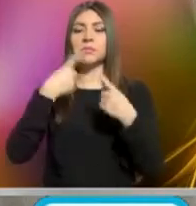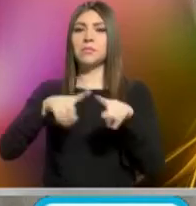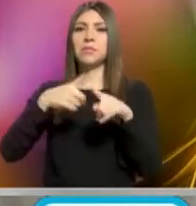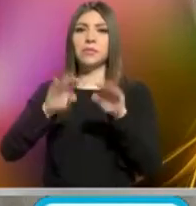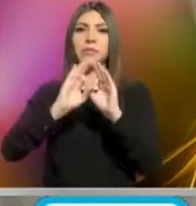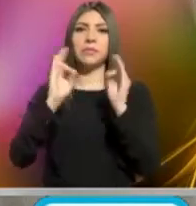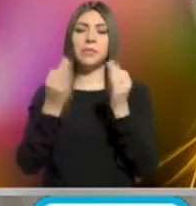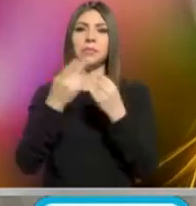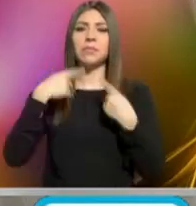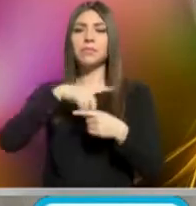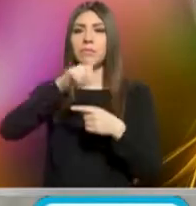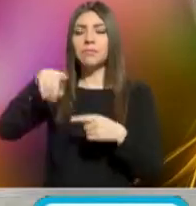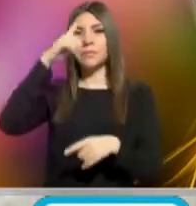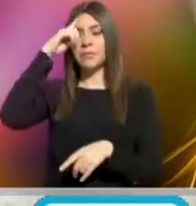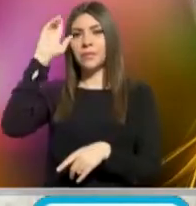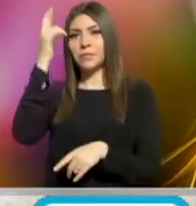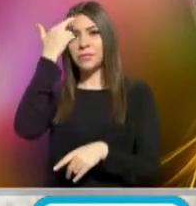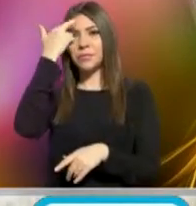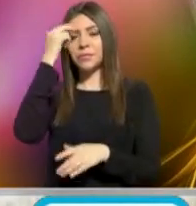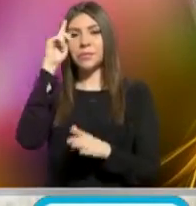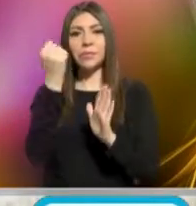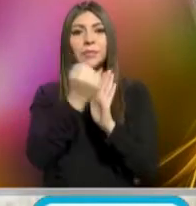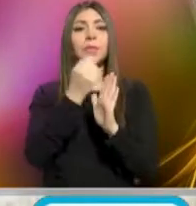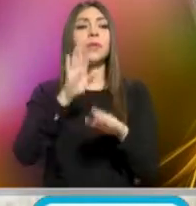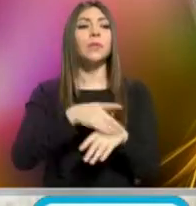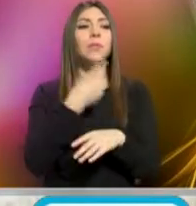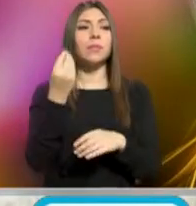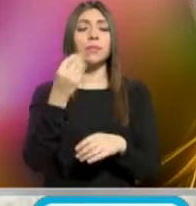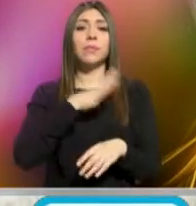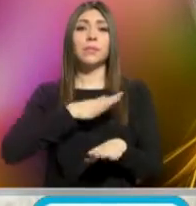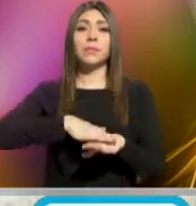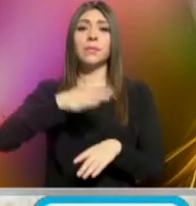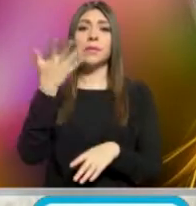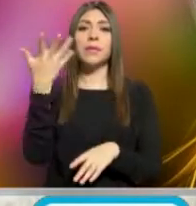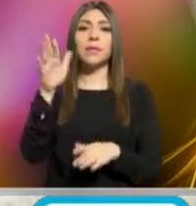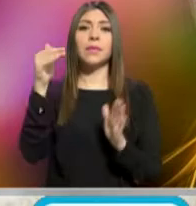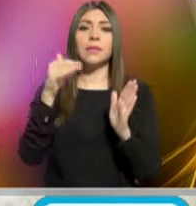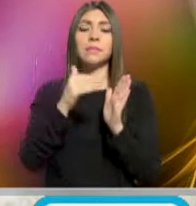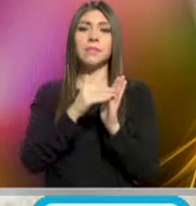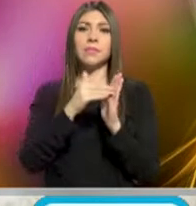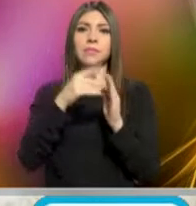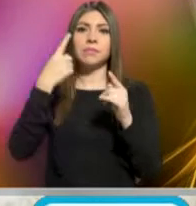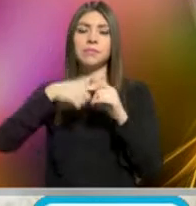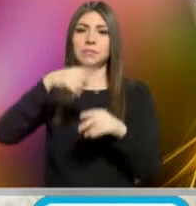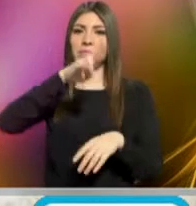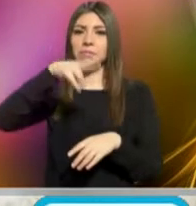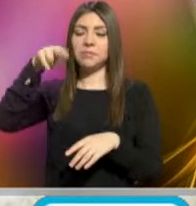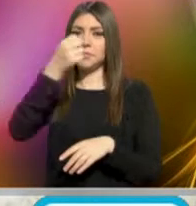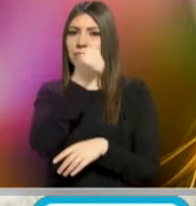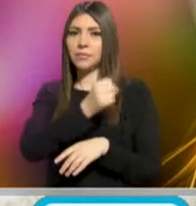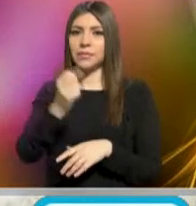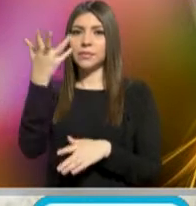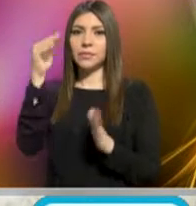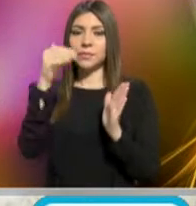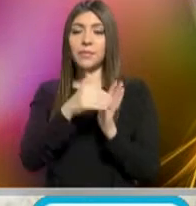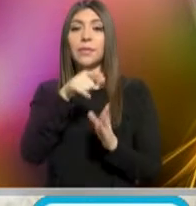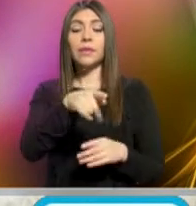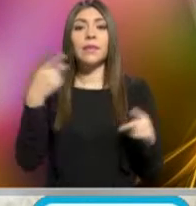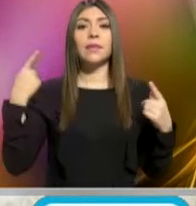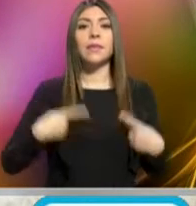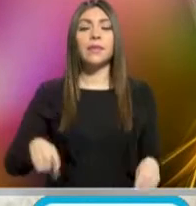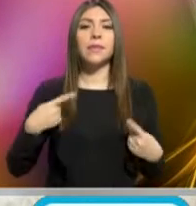maneras, ¿no? Vamos a ver que número de obras, más de 10,000 obras. 10,000 obras. 10,000 obras. Fue una